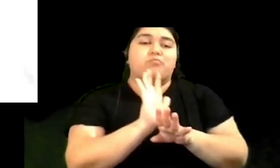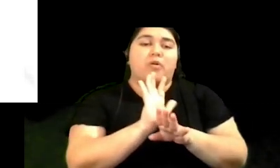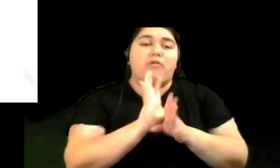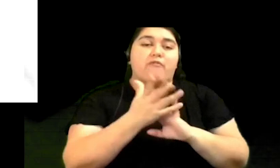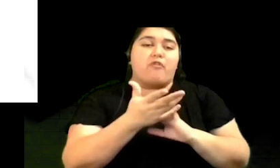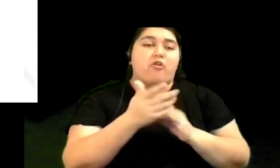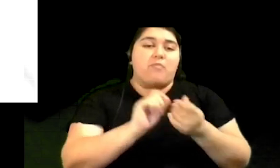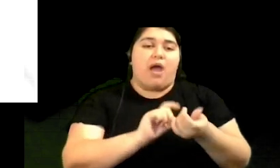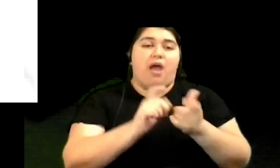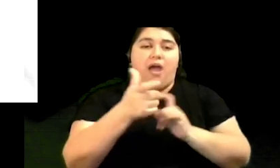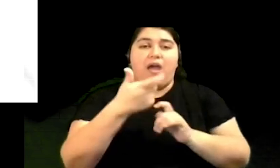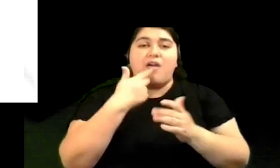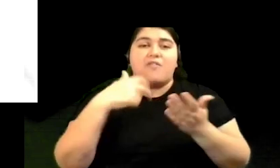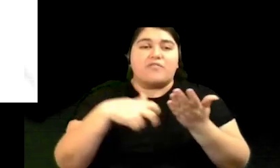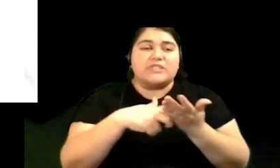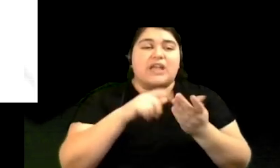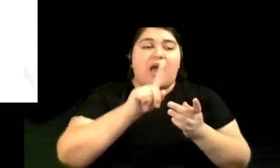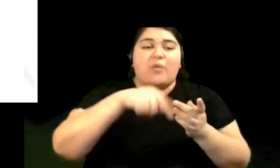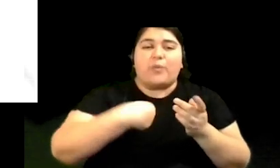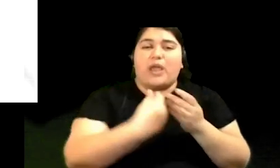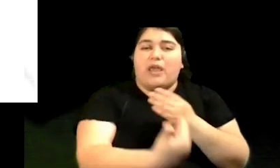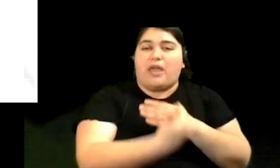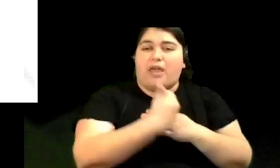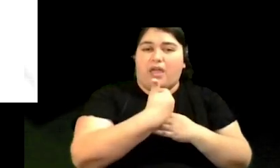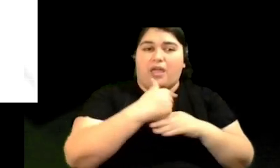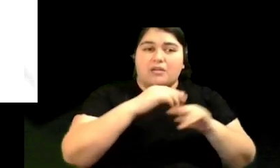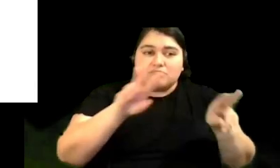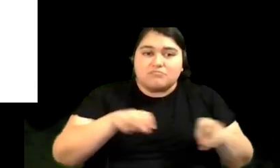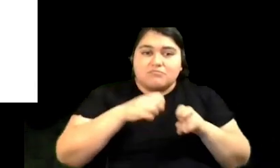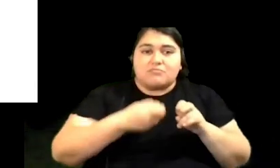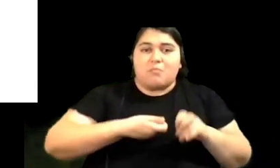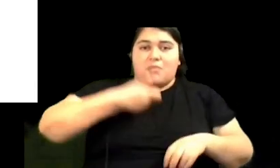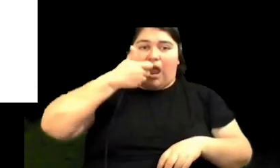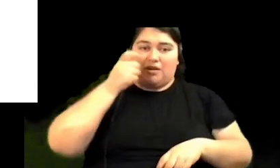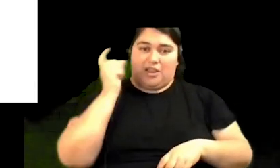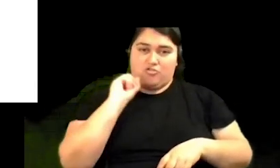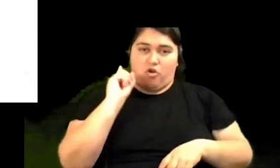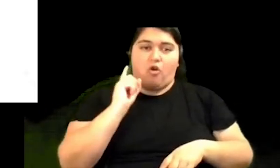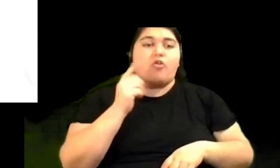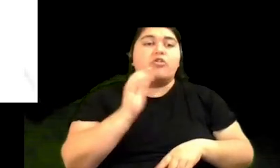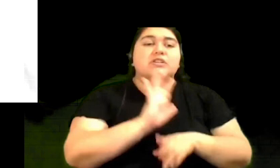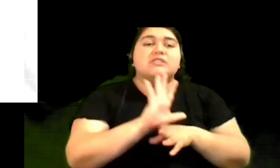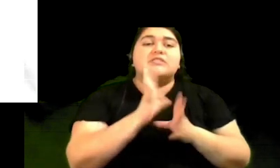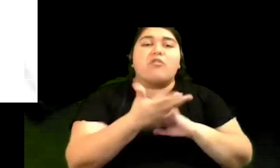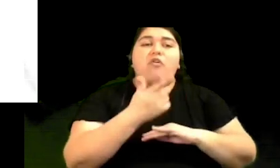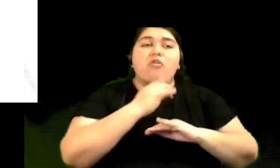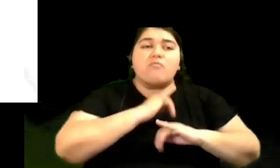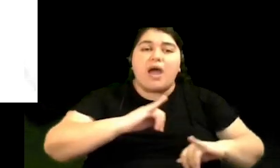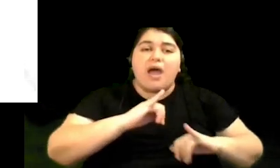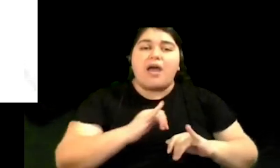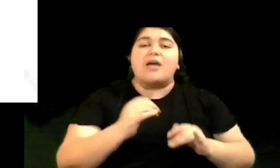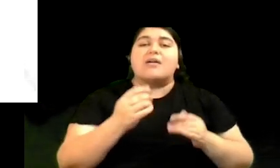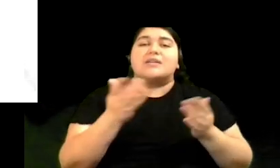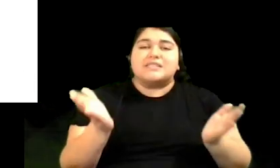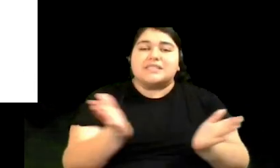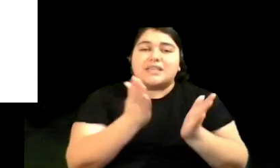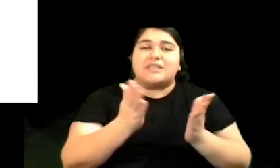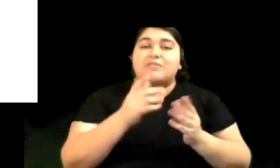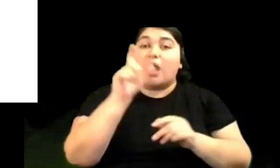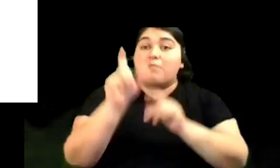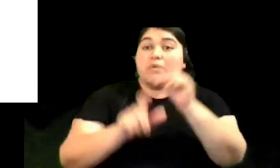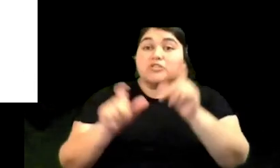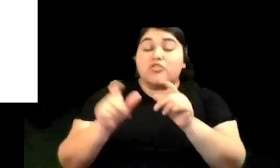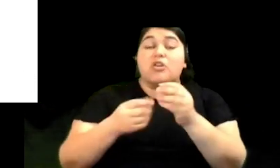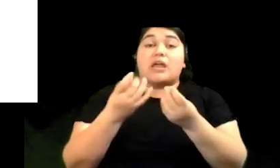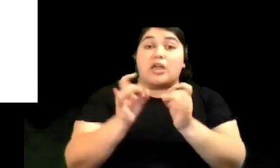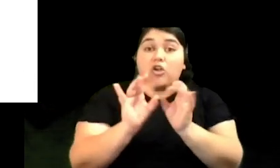extrafiscal, no busca recaudar más, sino que lo que busca es incentivar. ¿Incentivar a quién? Incentivar al contaminador para